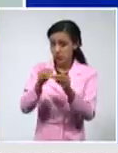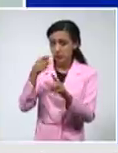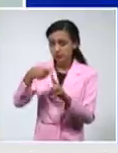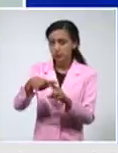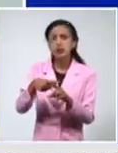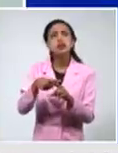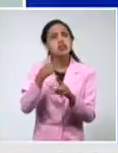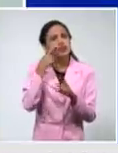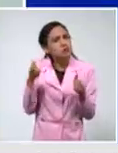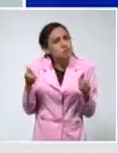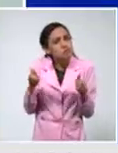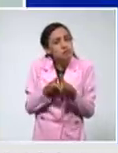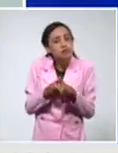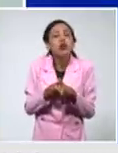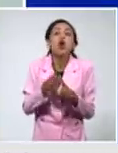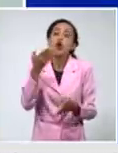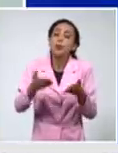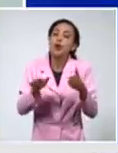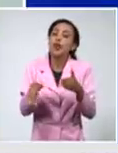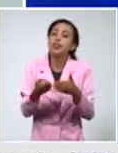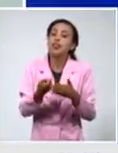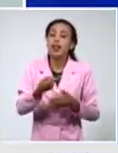comparación con el día anterior,